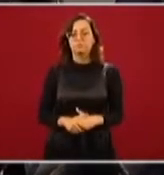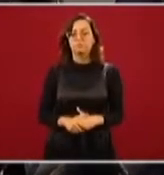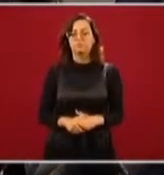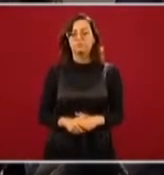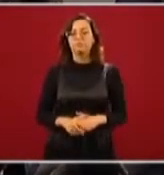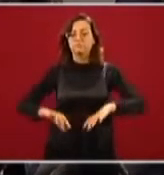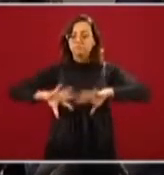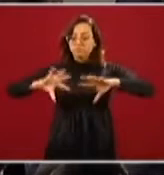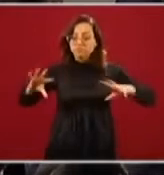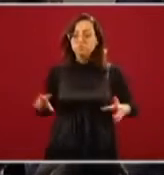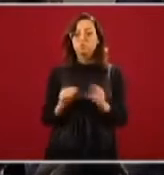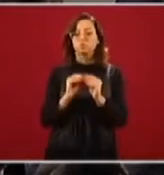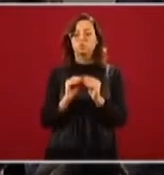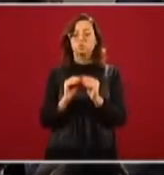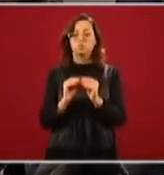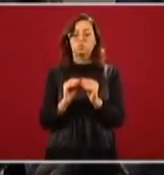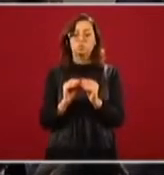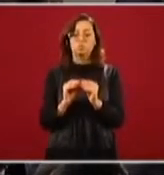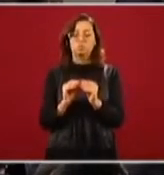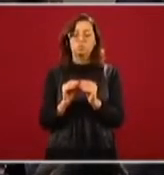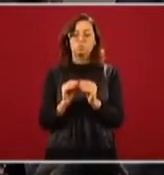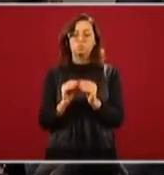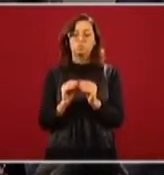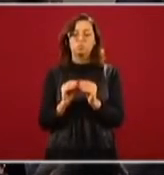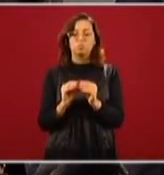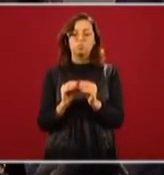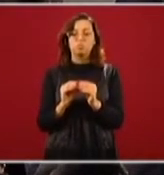en su conjunto, si podemos regresar a la número 1, a la primera, por favor.